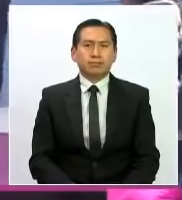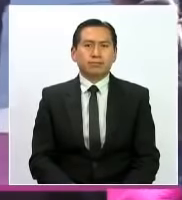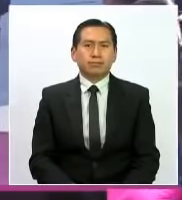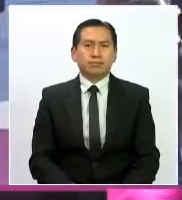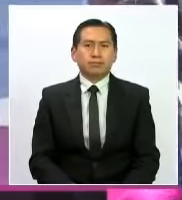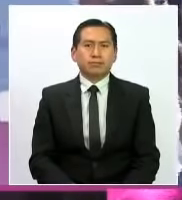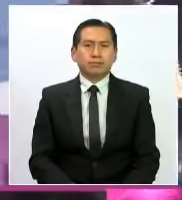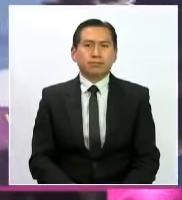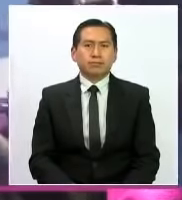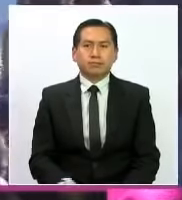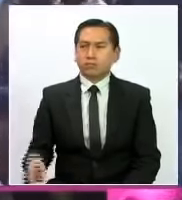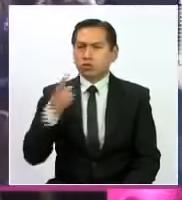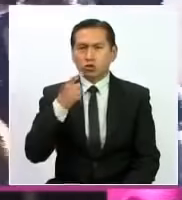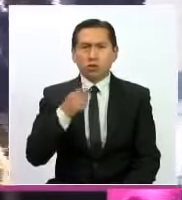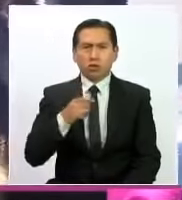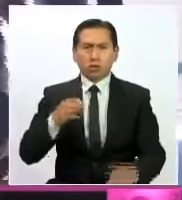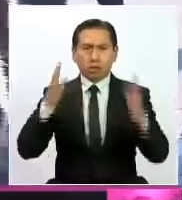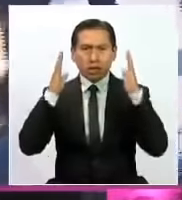¡Atención, presente!